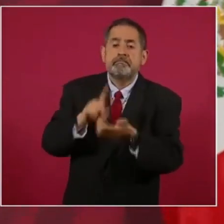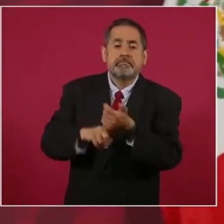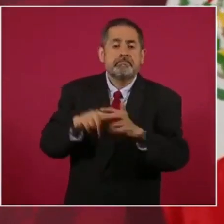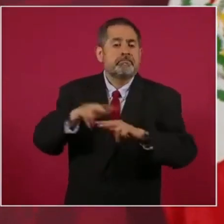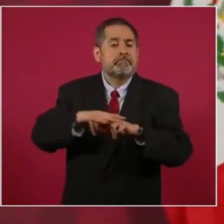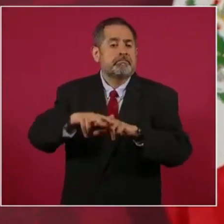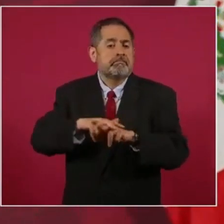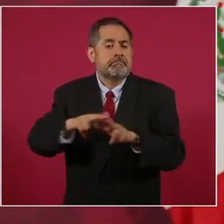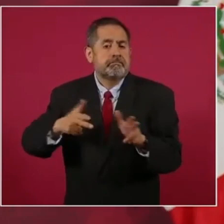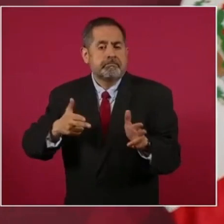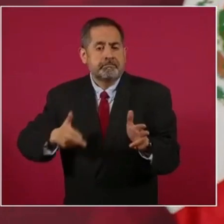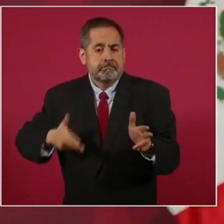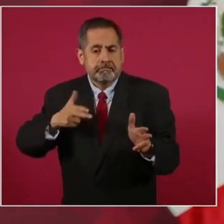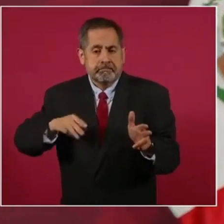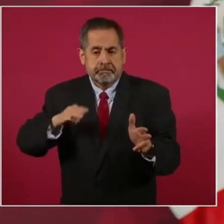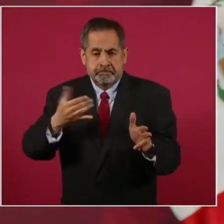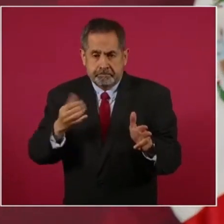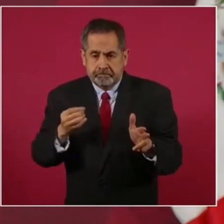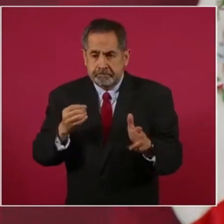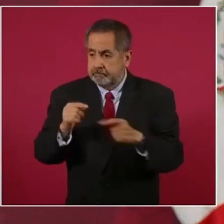y la próxima